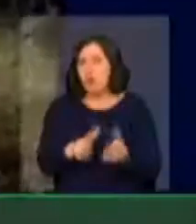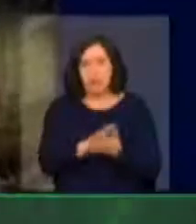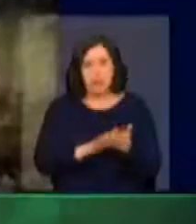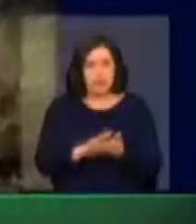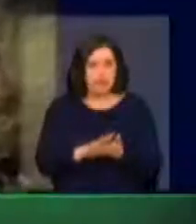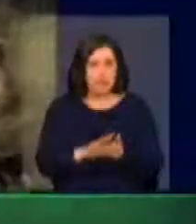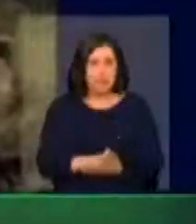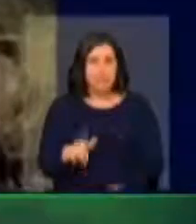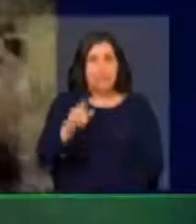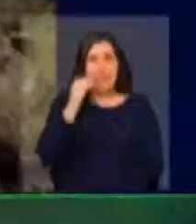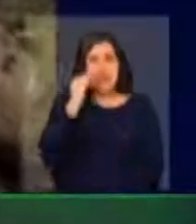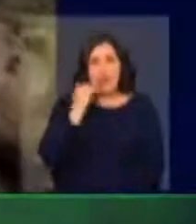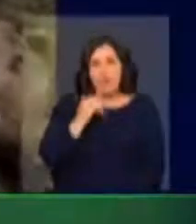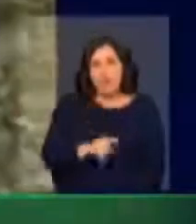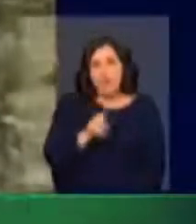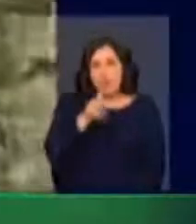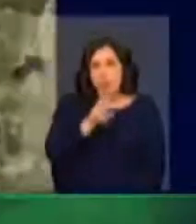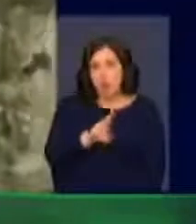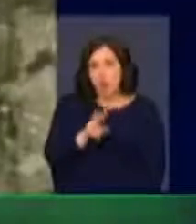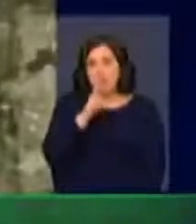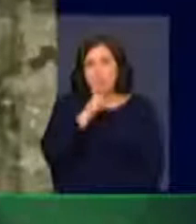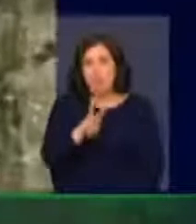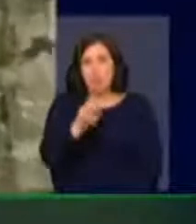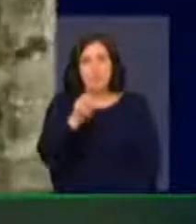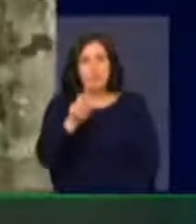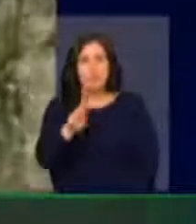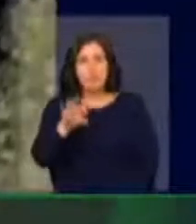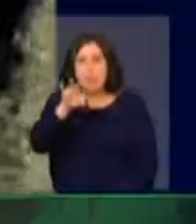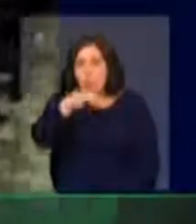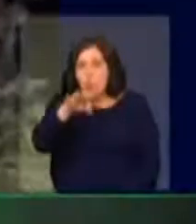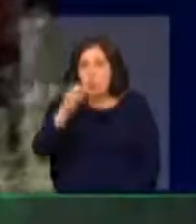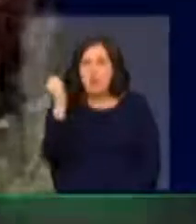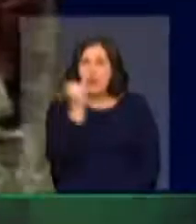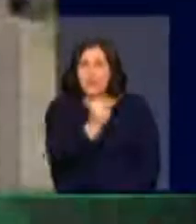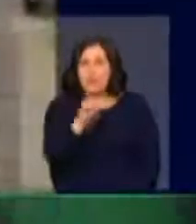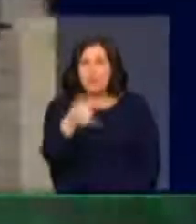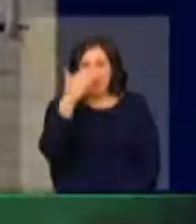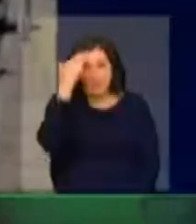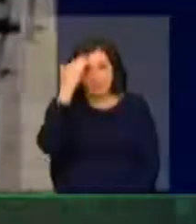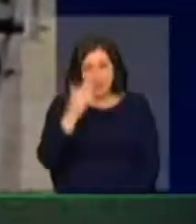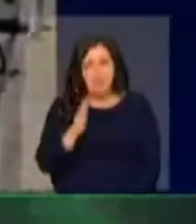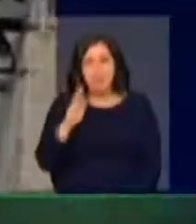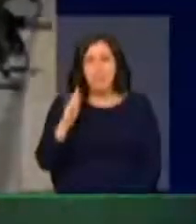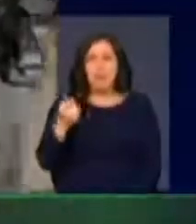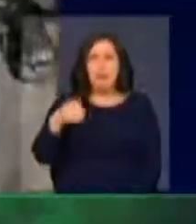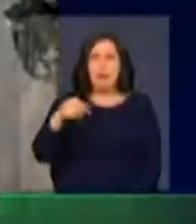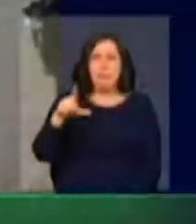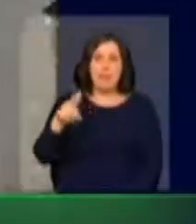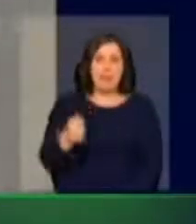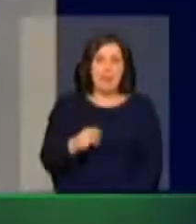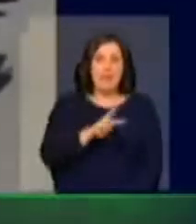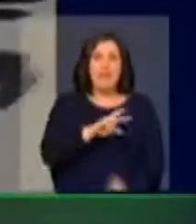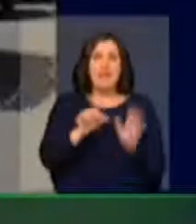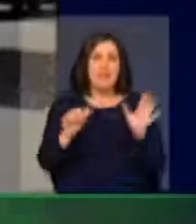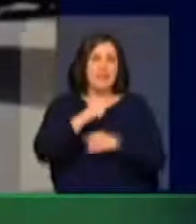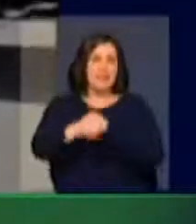El 12 de abril del 2012 se produjo el único crimen de este periodo que está aclarado. Pamela, de 26 años, fue asesinada en la ciudad